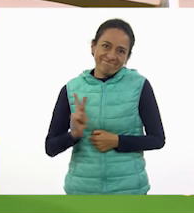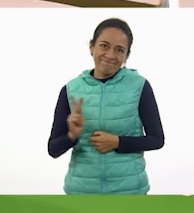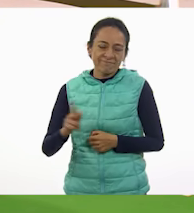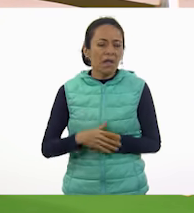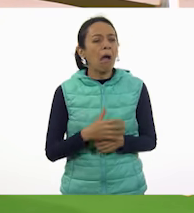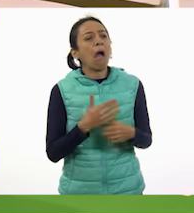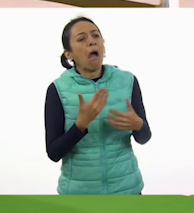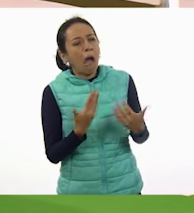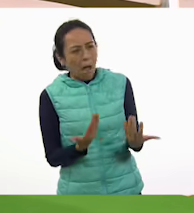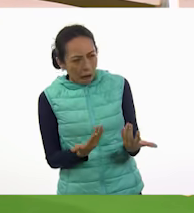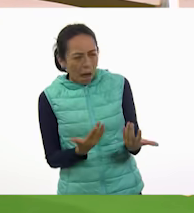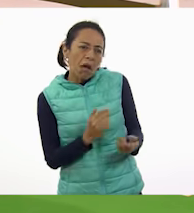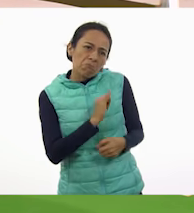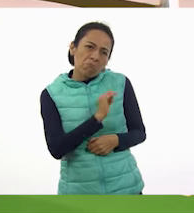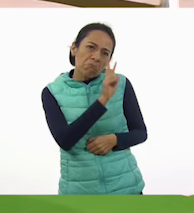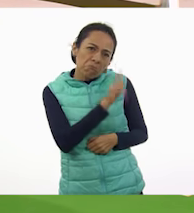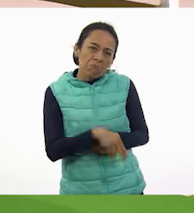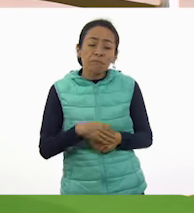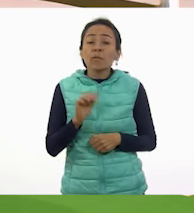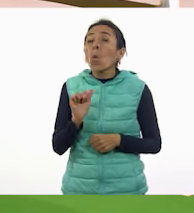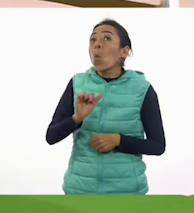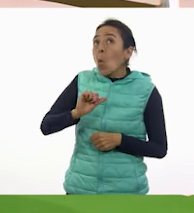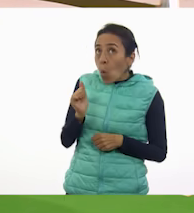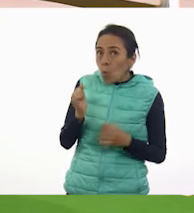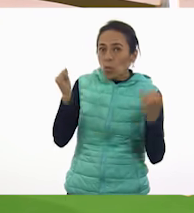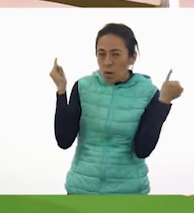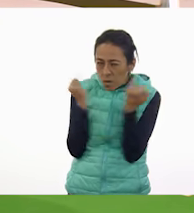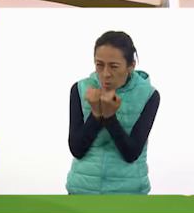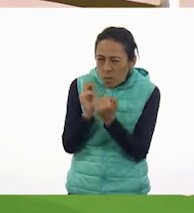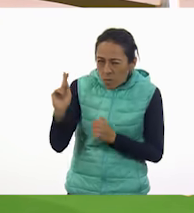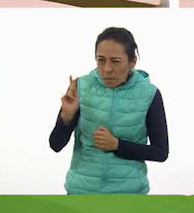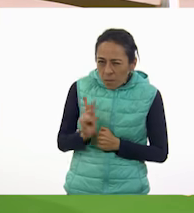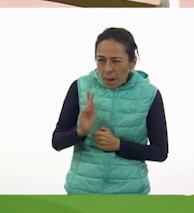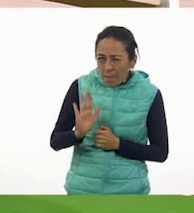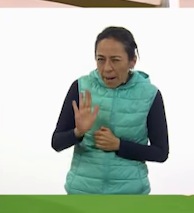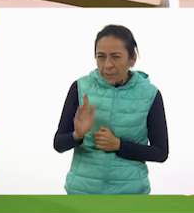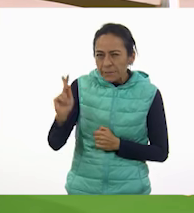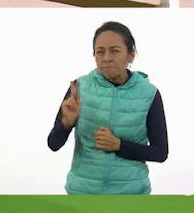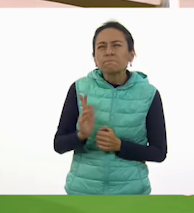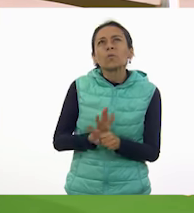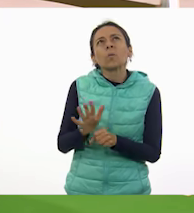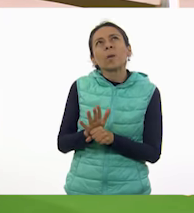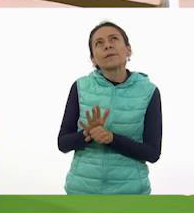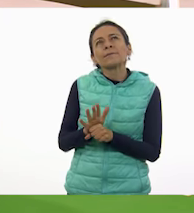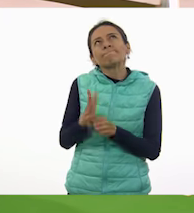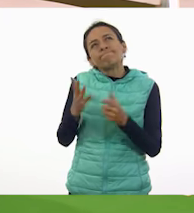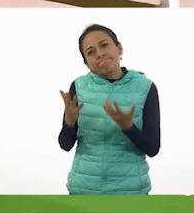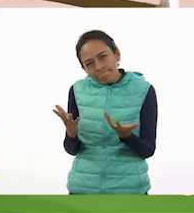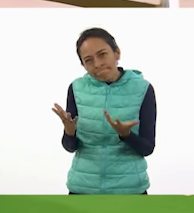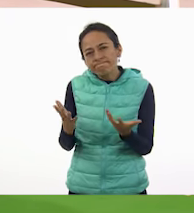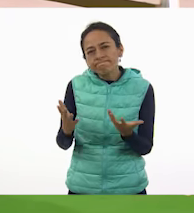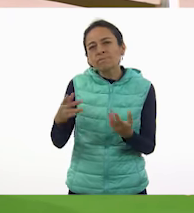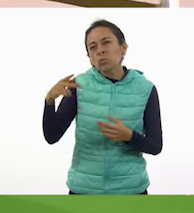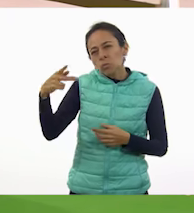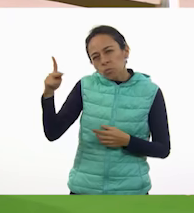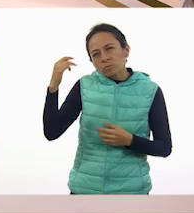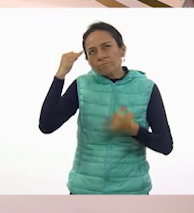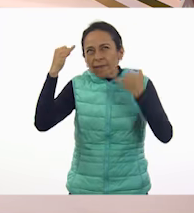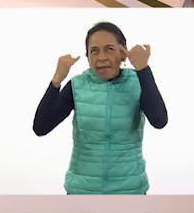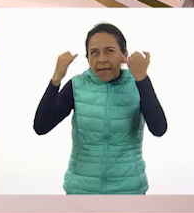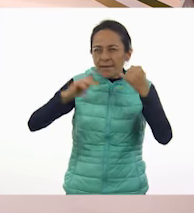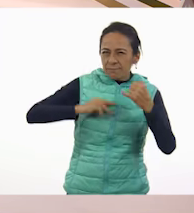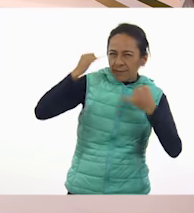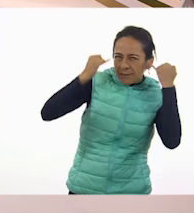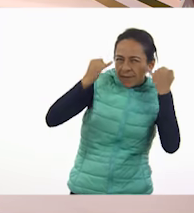también nos parecemos en que somos de... Algunas ideas son comunes entre nosotros.